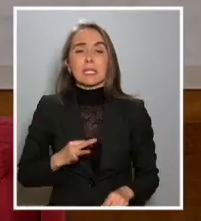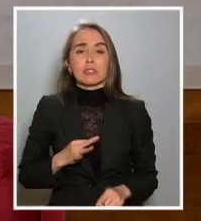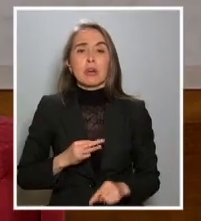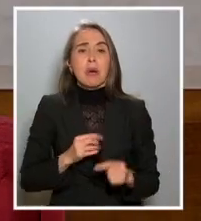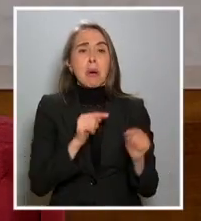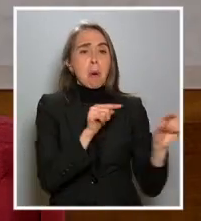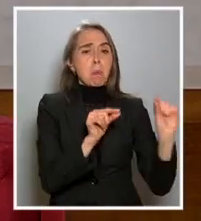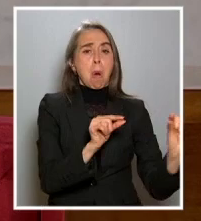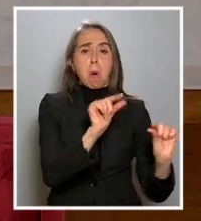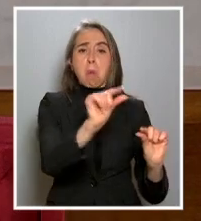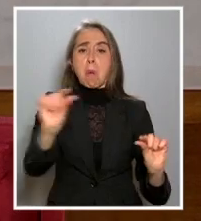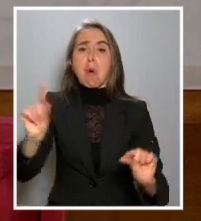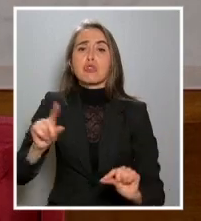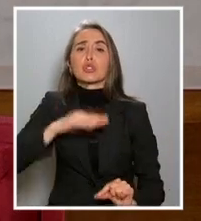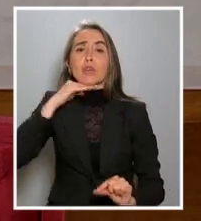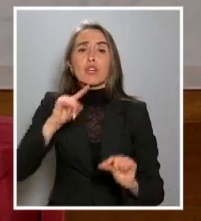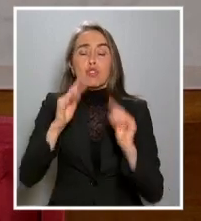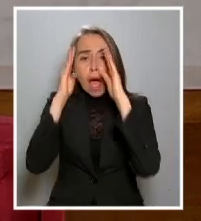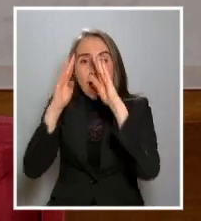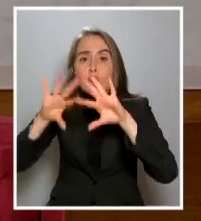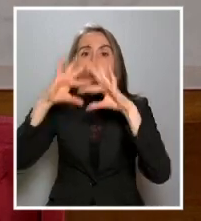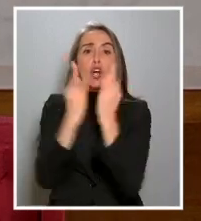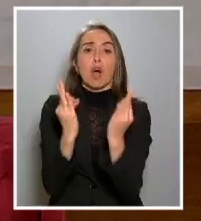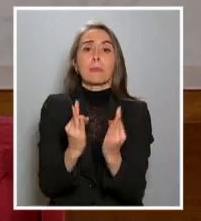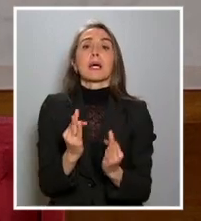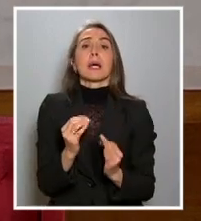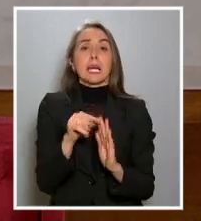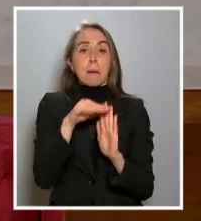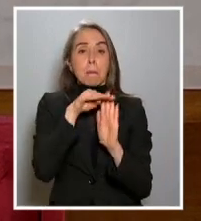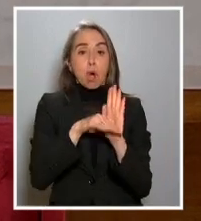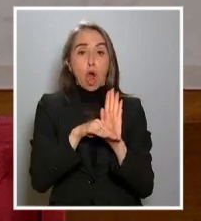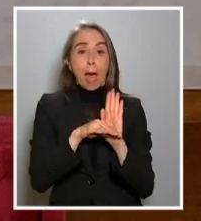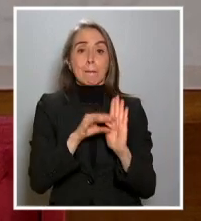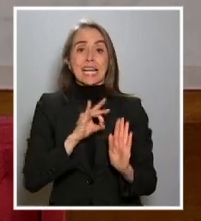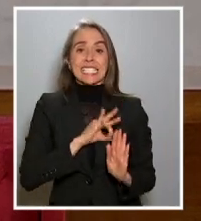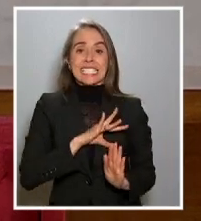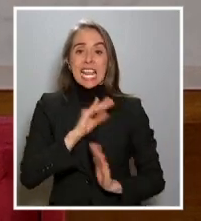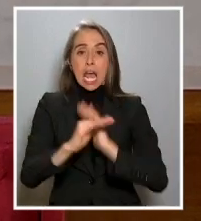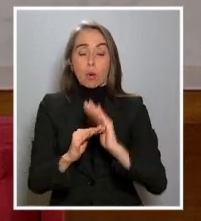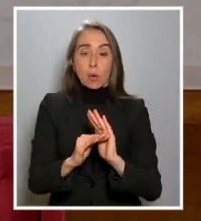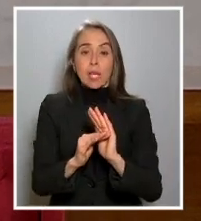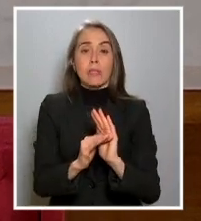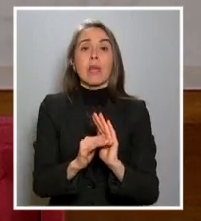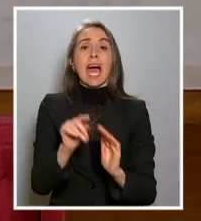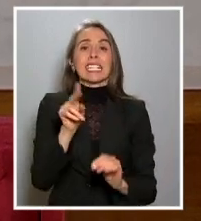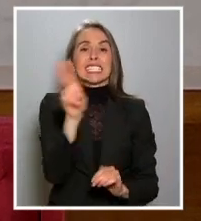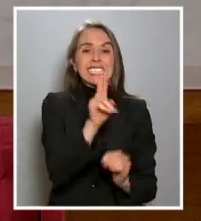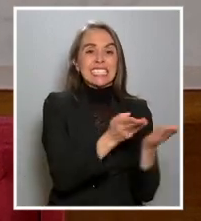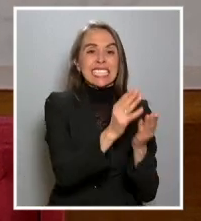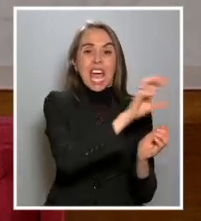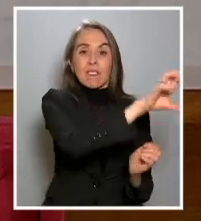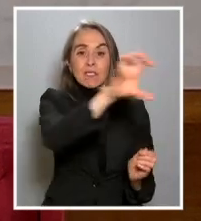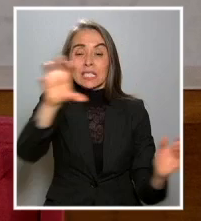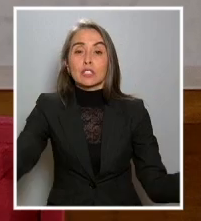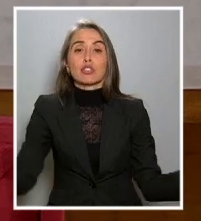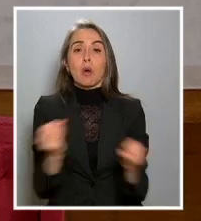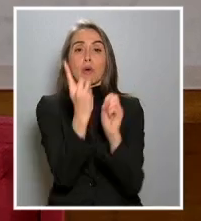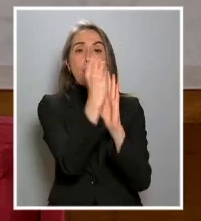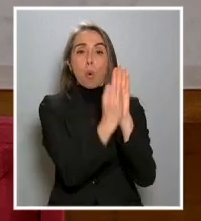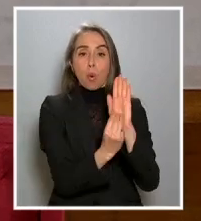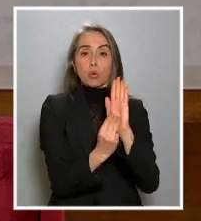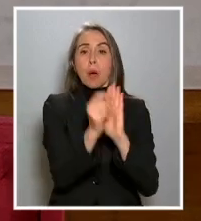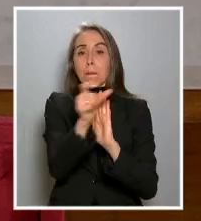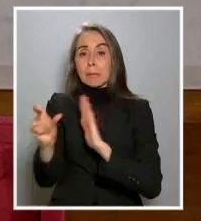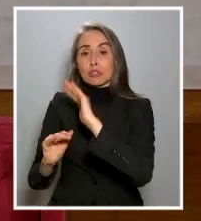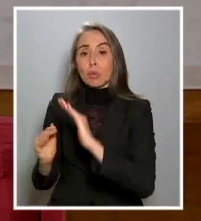fenómeno de manera integral. Por eso, Chile Cuida articulará y ampliará los actuales servicios, incorporará a las personas cuidadoras y va a